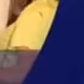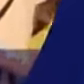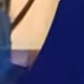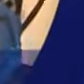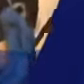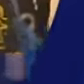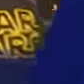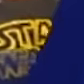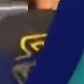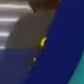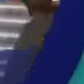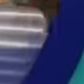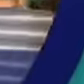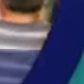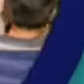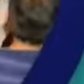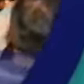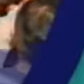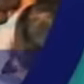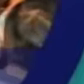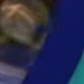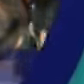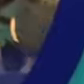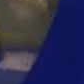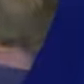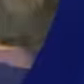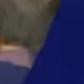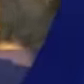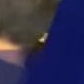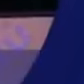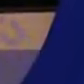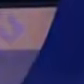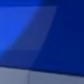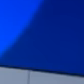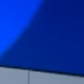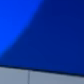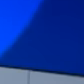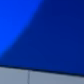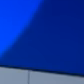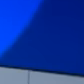Rusia 2018. Los charrúas ya están en nuestra capital.